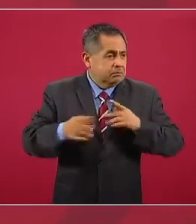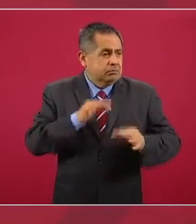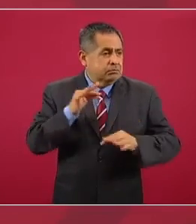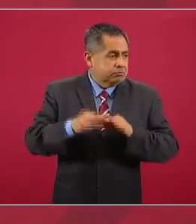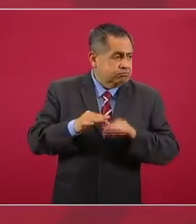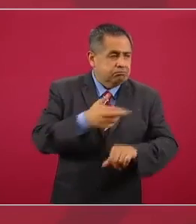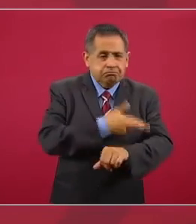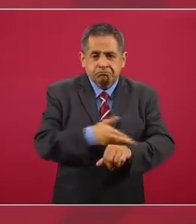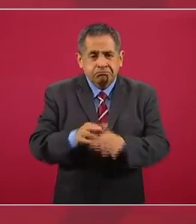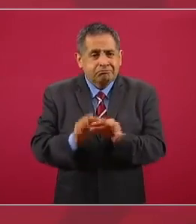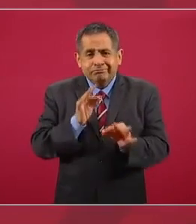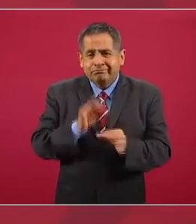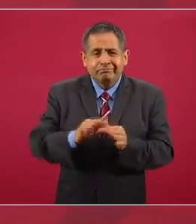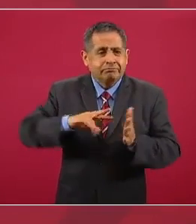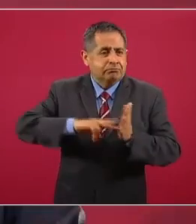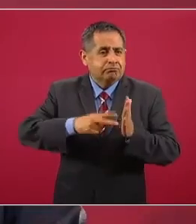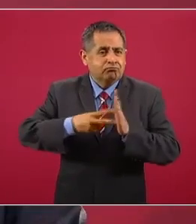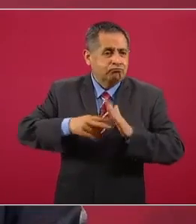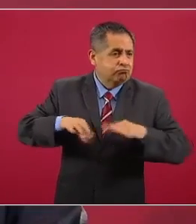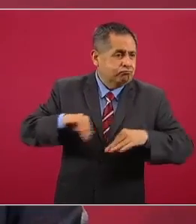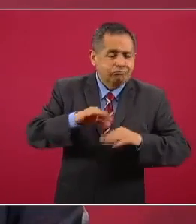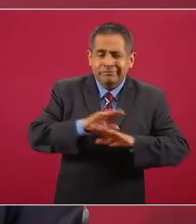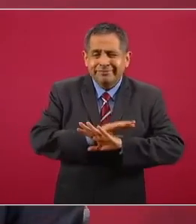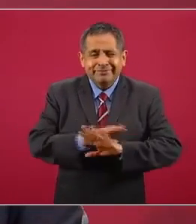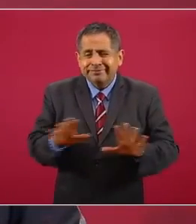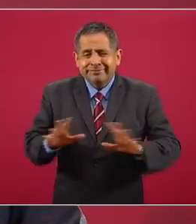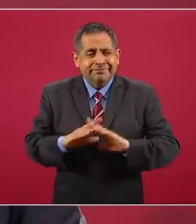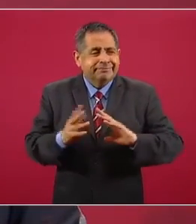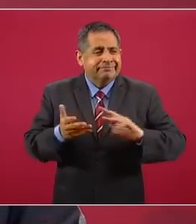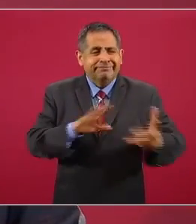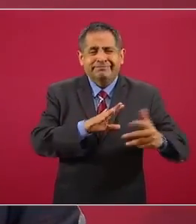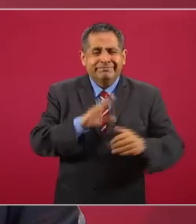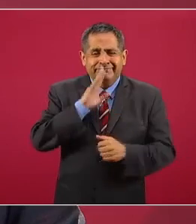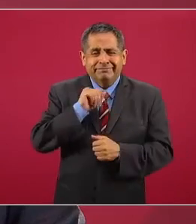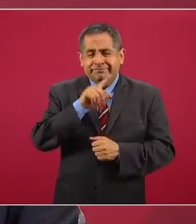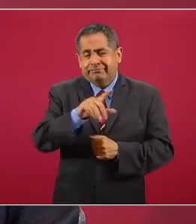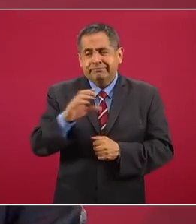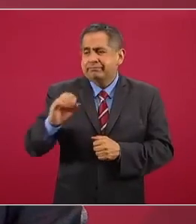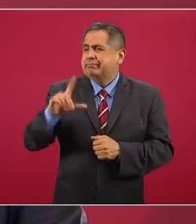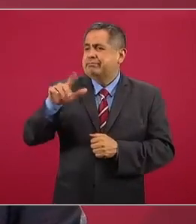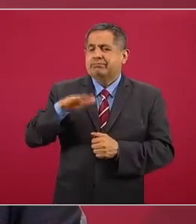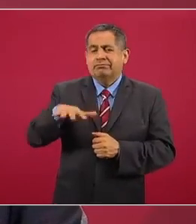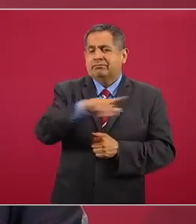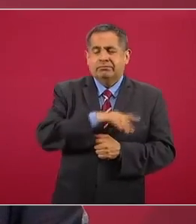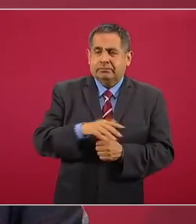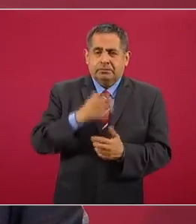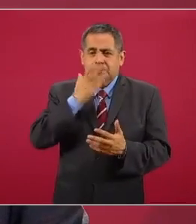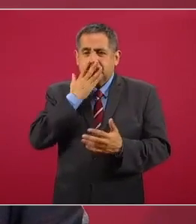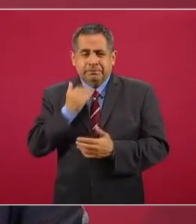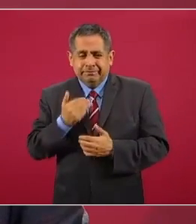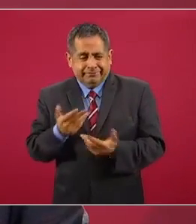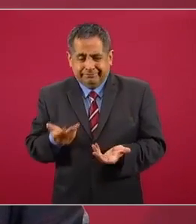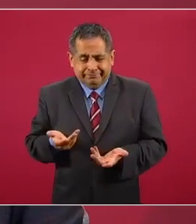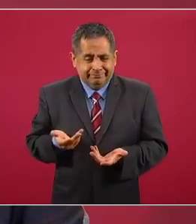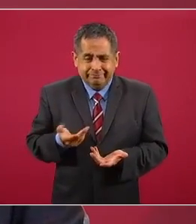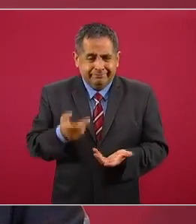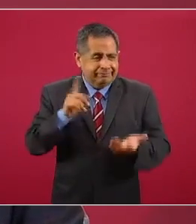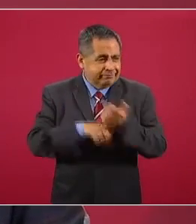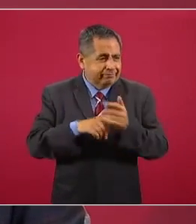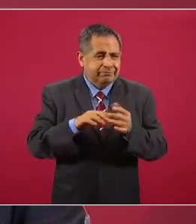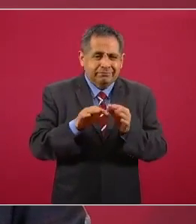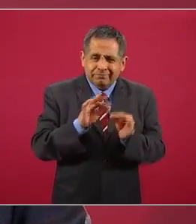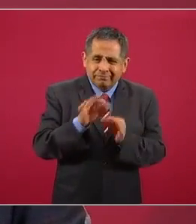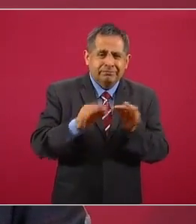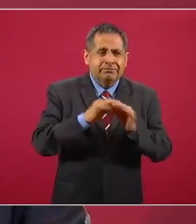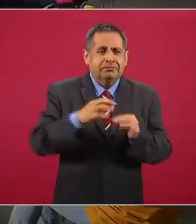los sectores, en todas las zonas hay zonas, colonias que carecen pues de toda la